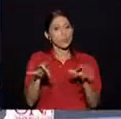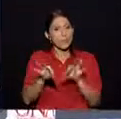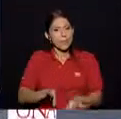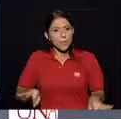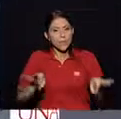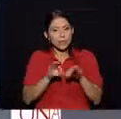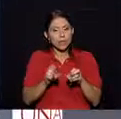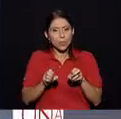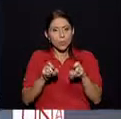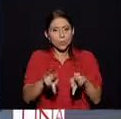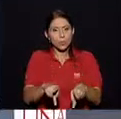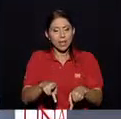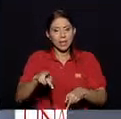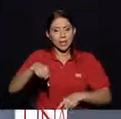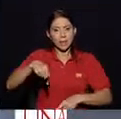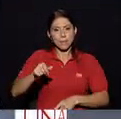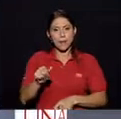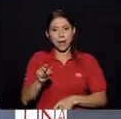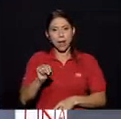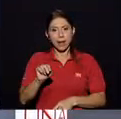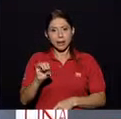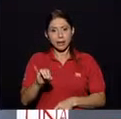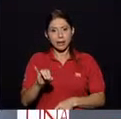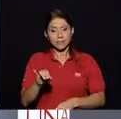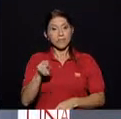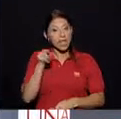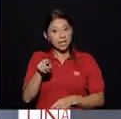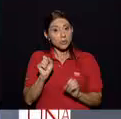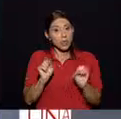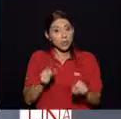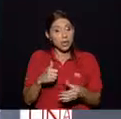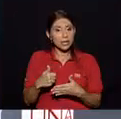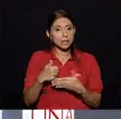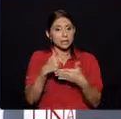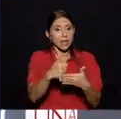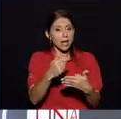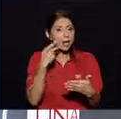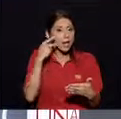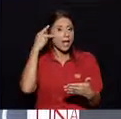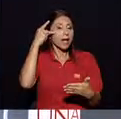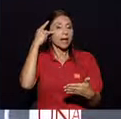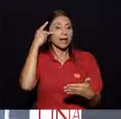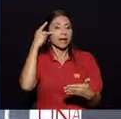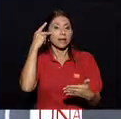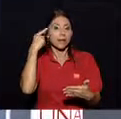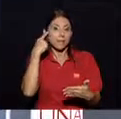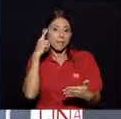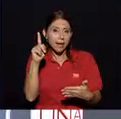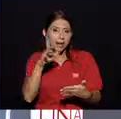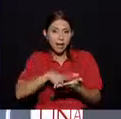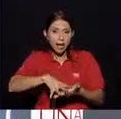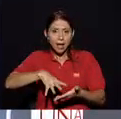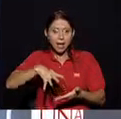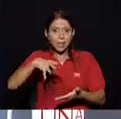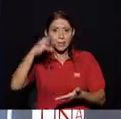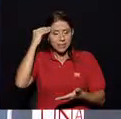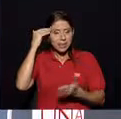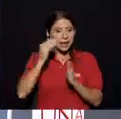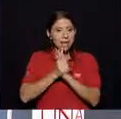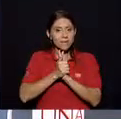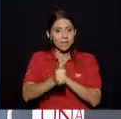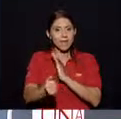y la Adolescencia. Se está haciendo un análisis a profundidad de los diferentes componentes. Estamos